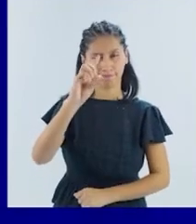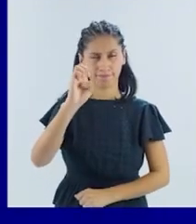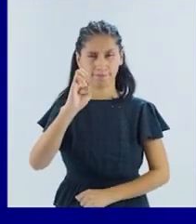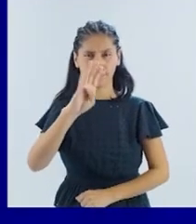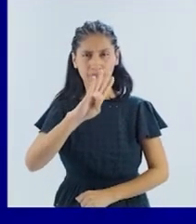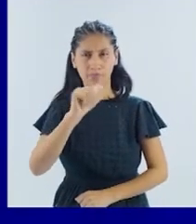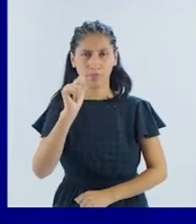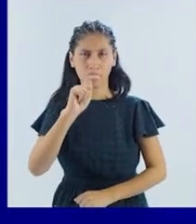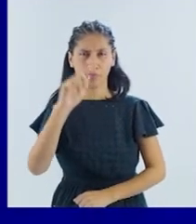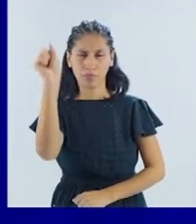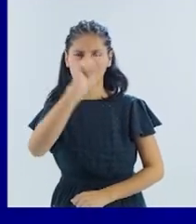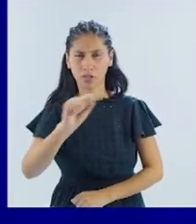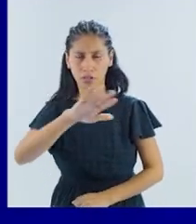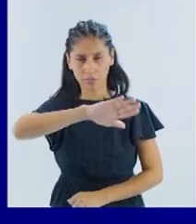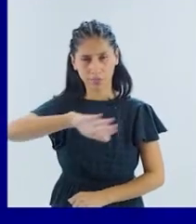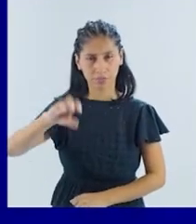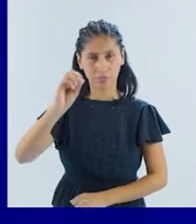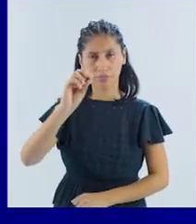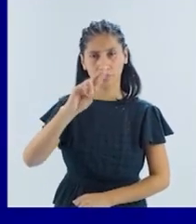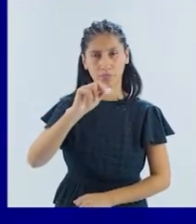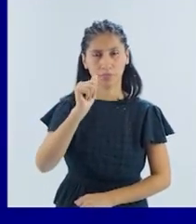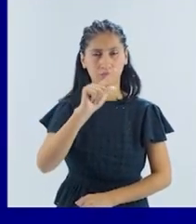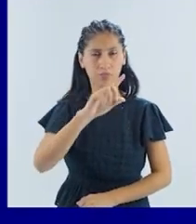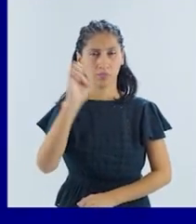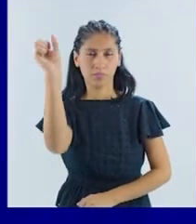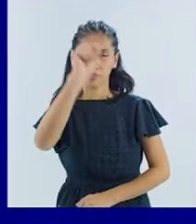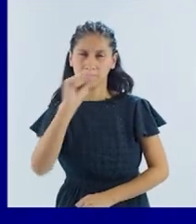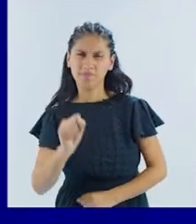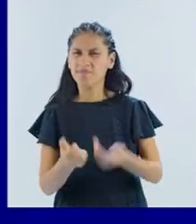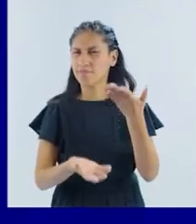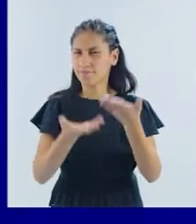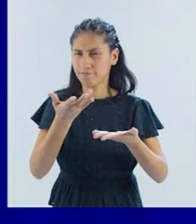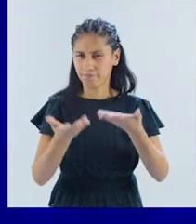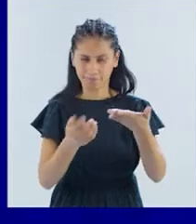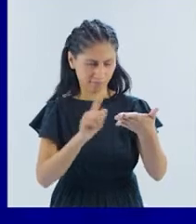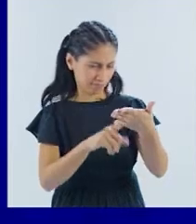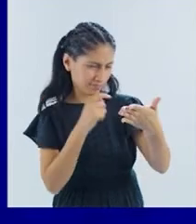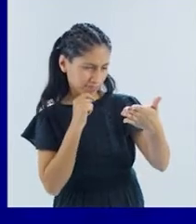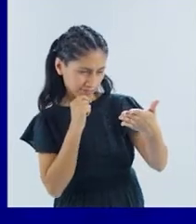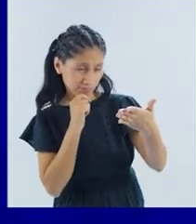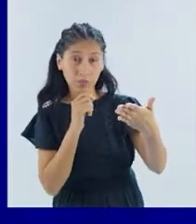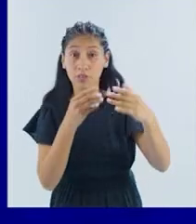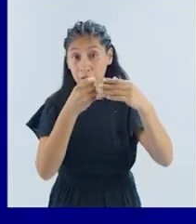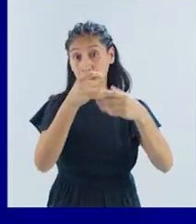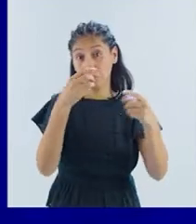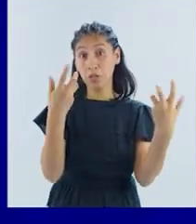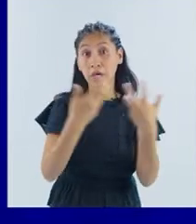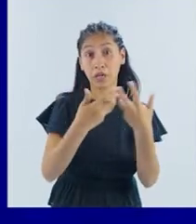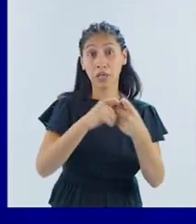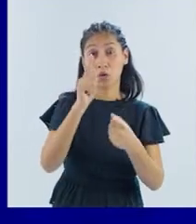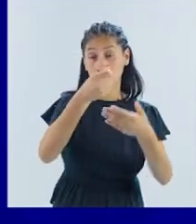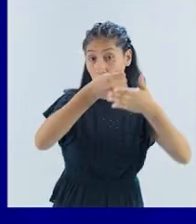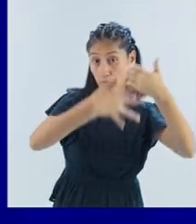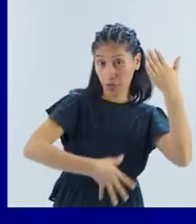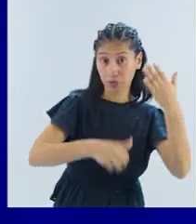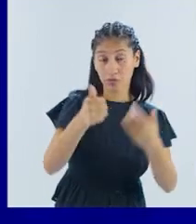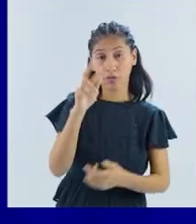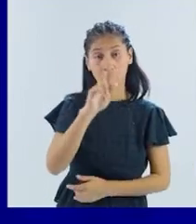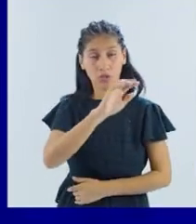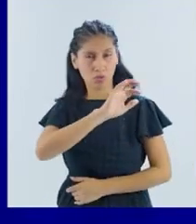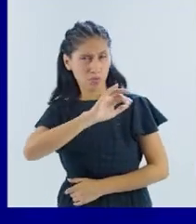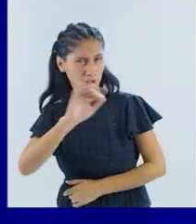Los debates orales, cuando se desarrollan dentro de un contexto formal, tienen detrás un texto argumentativo que los